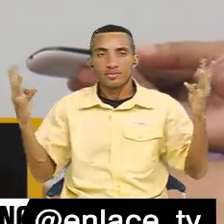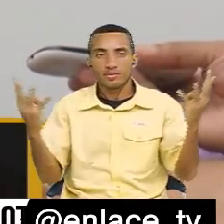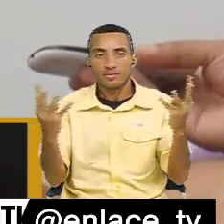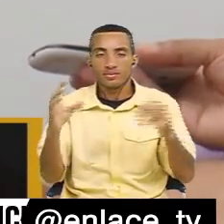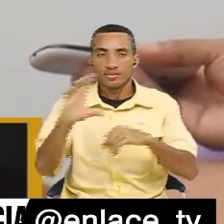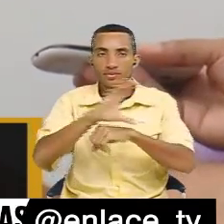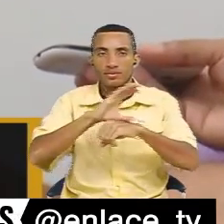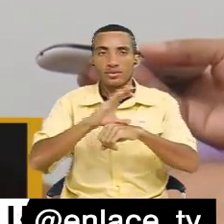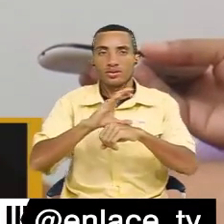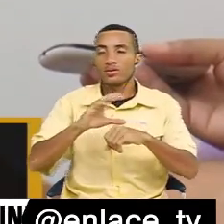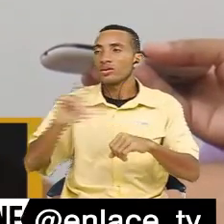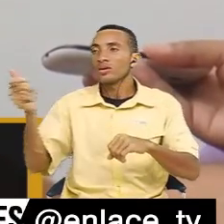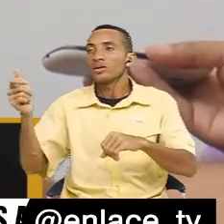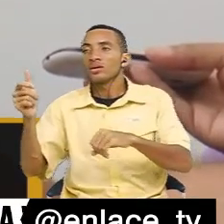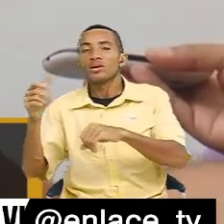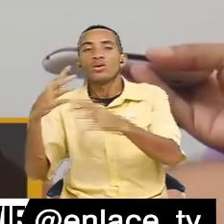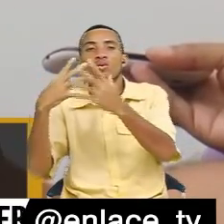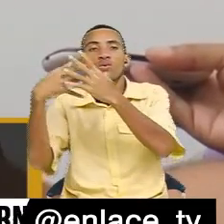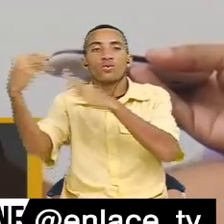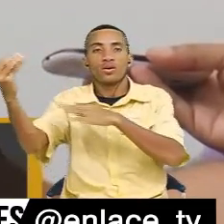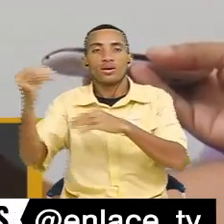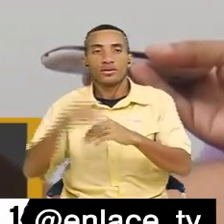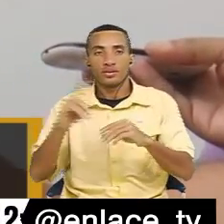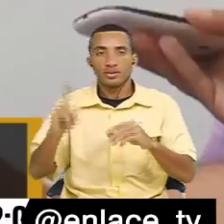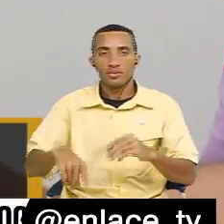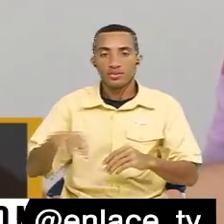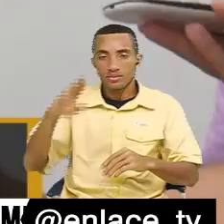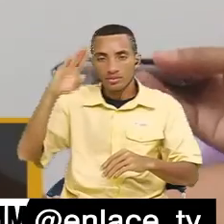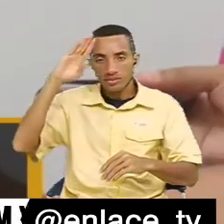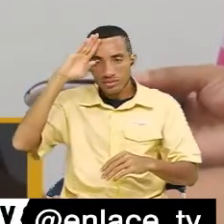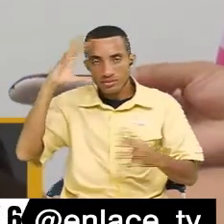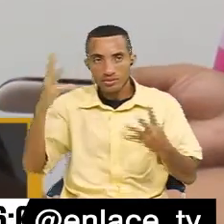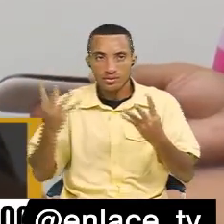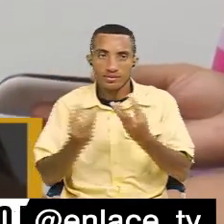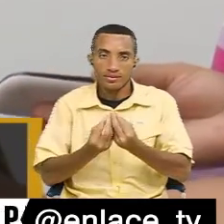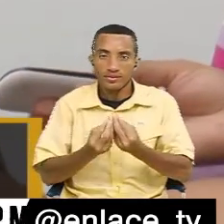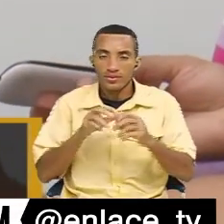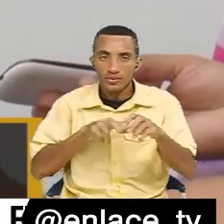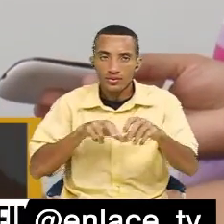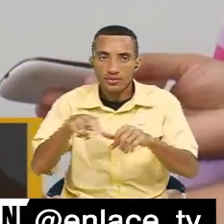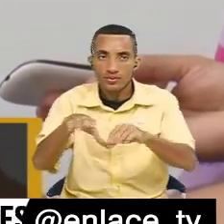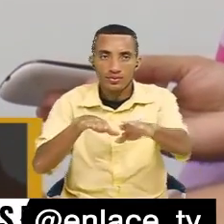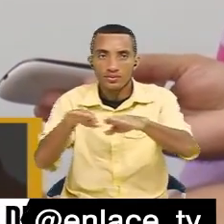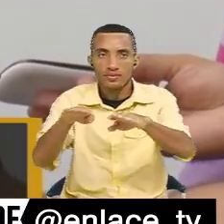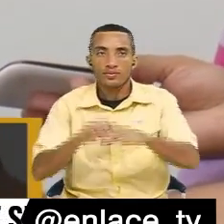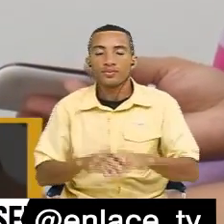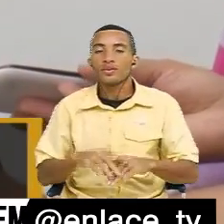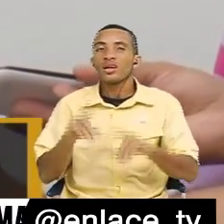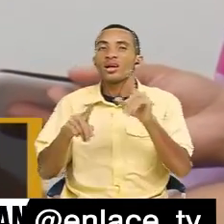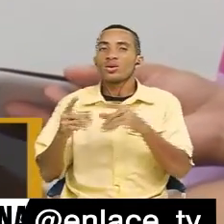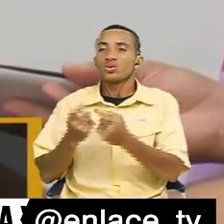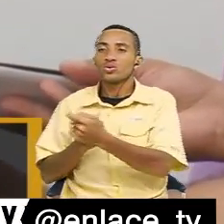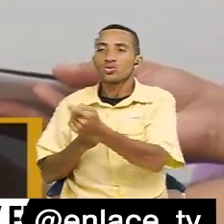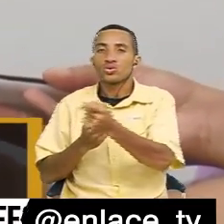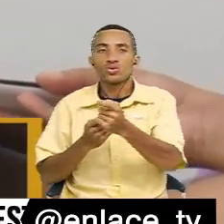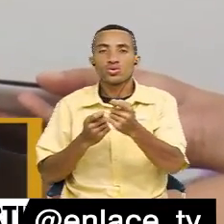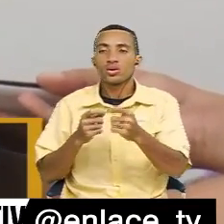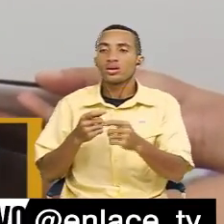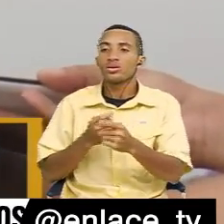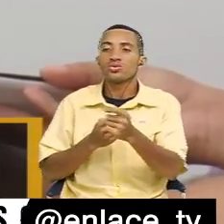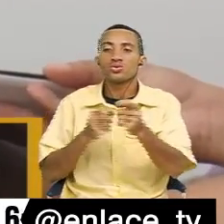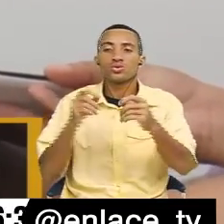como fuera de la ciudad, incluyendo a la policía de carreteras. Mayor, hay preocupación en la gente que vive en los alrededores al estadio, barrio Aguas